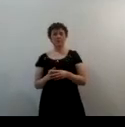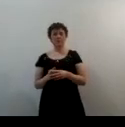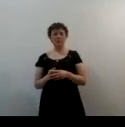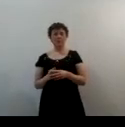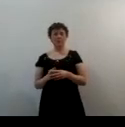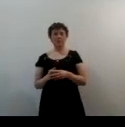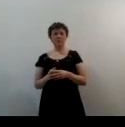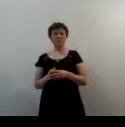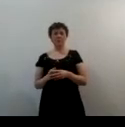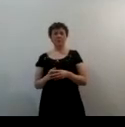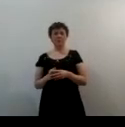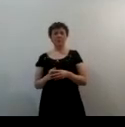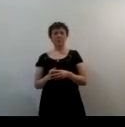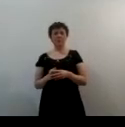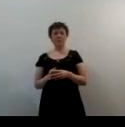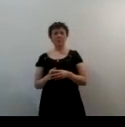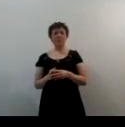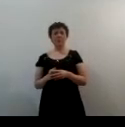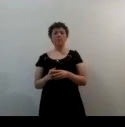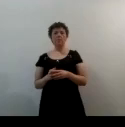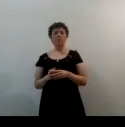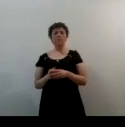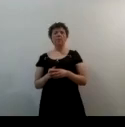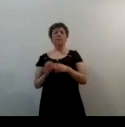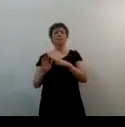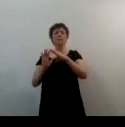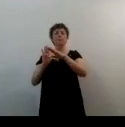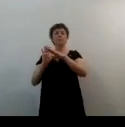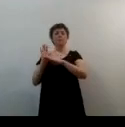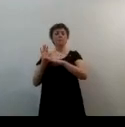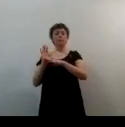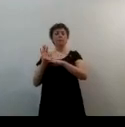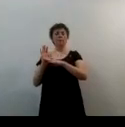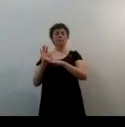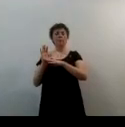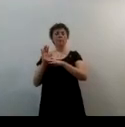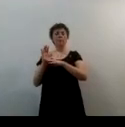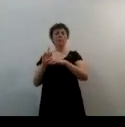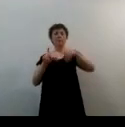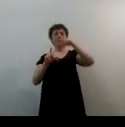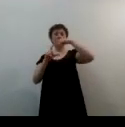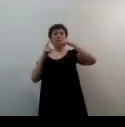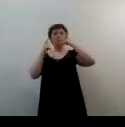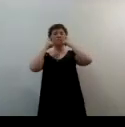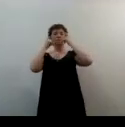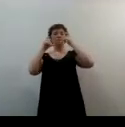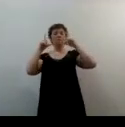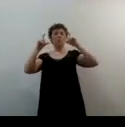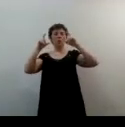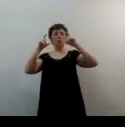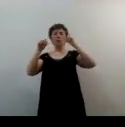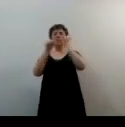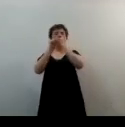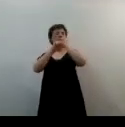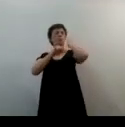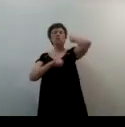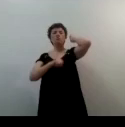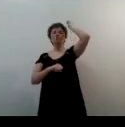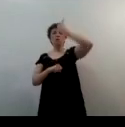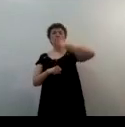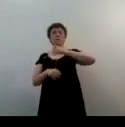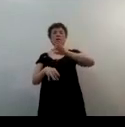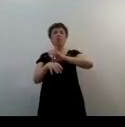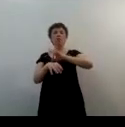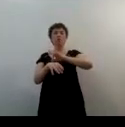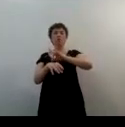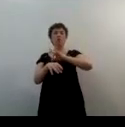el doctor Clotilde Vázquez, que bueno, lleva toda la vida trabajando en diabetes